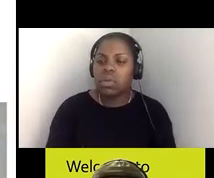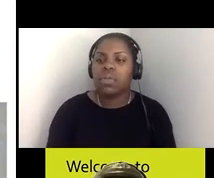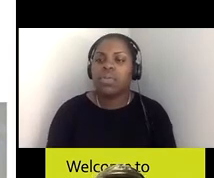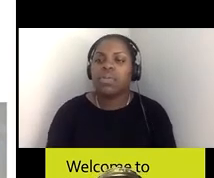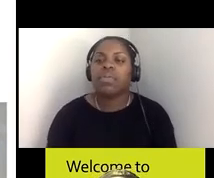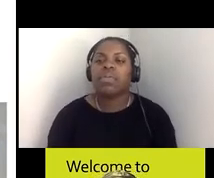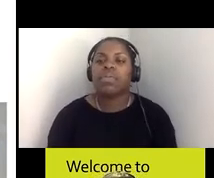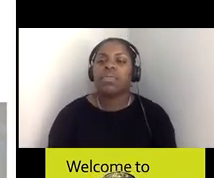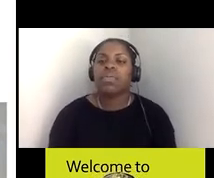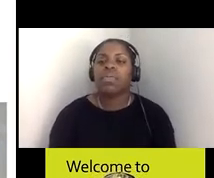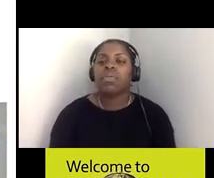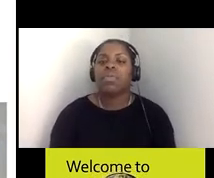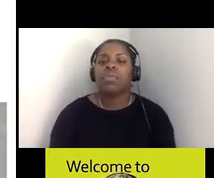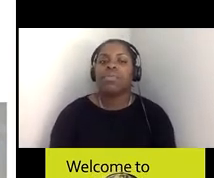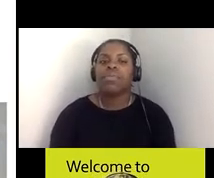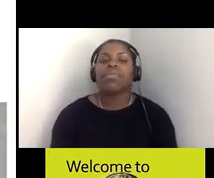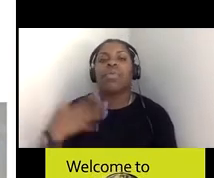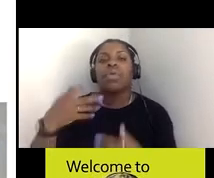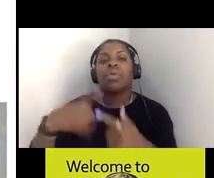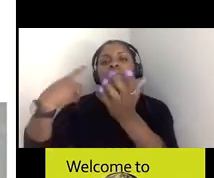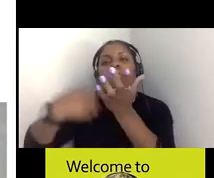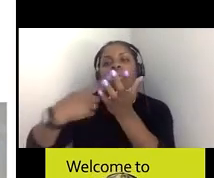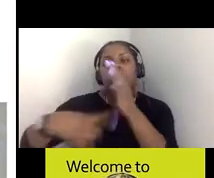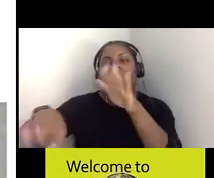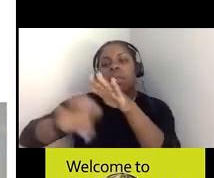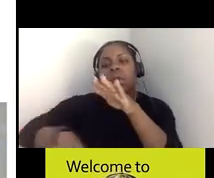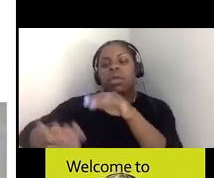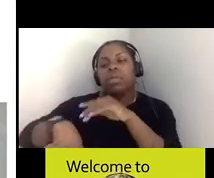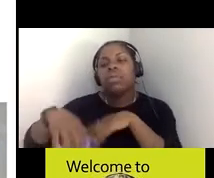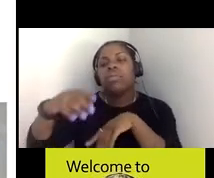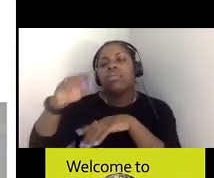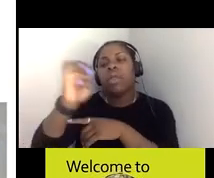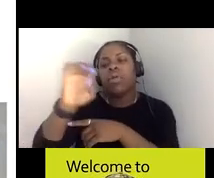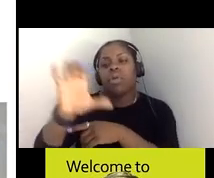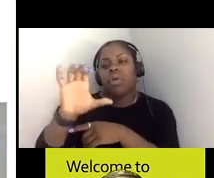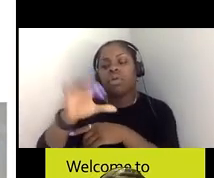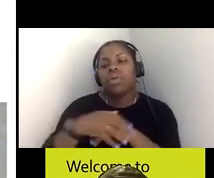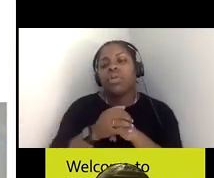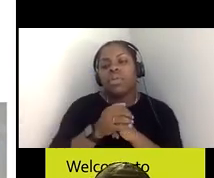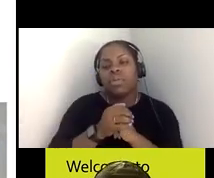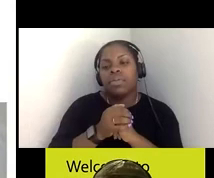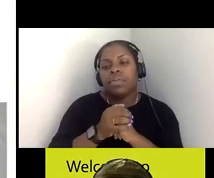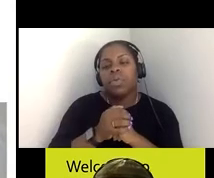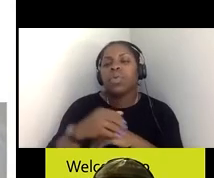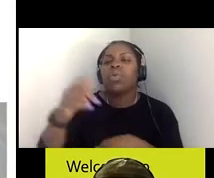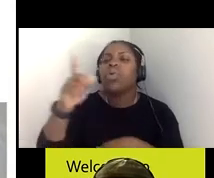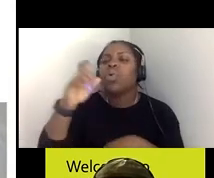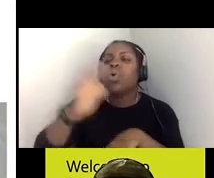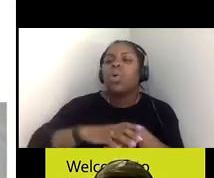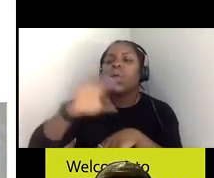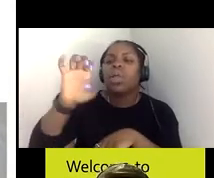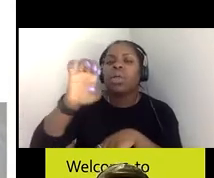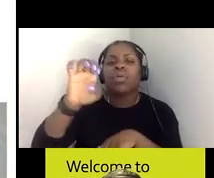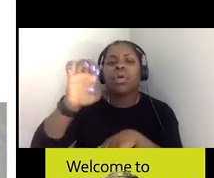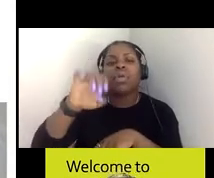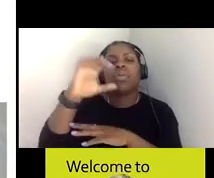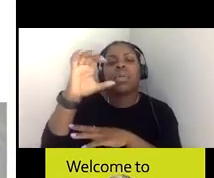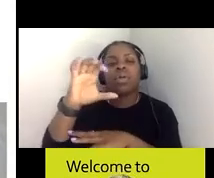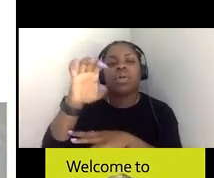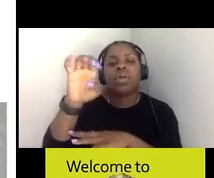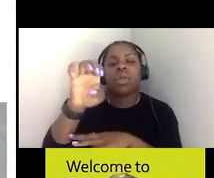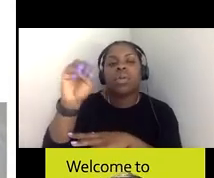tecnologías. ¿Cómo respondemos? Así que quería pasar por unas cosas básicas sobre el monitoreo electrónico. Por ejemplo, ¿quién está en